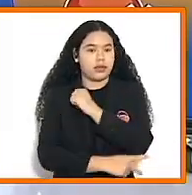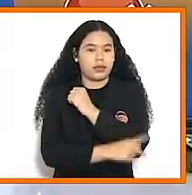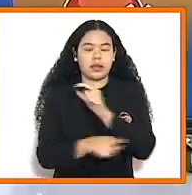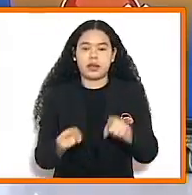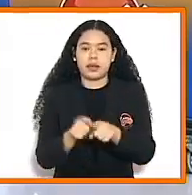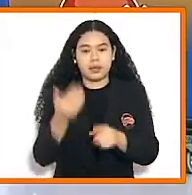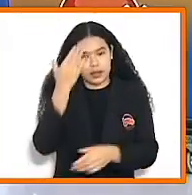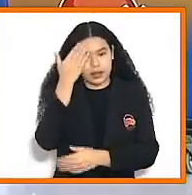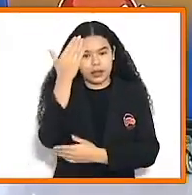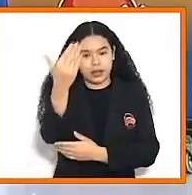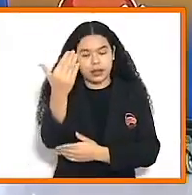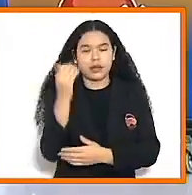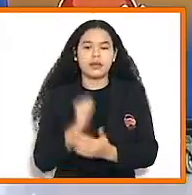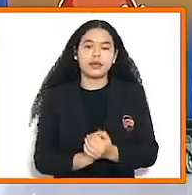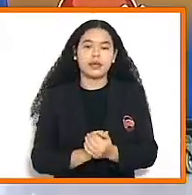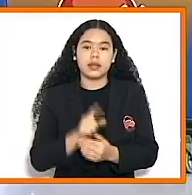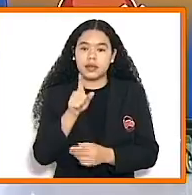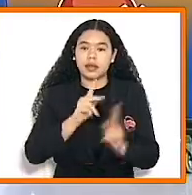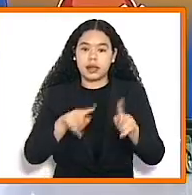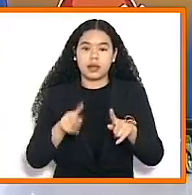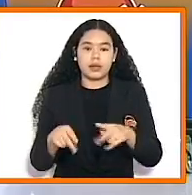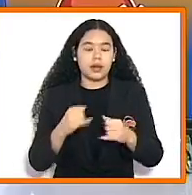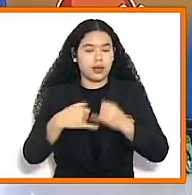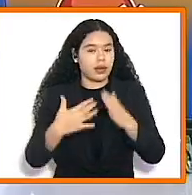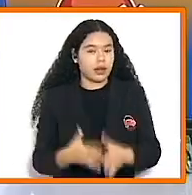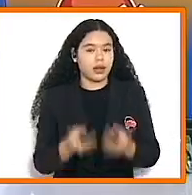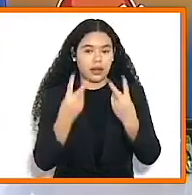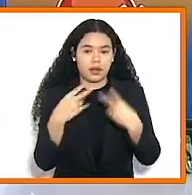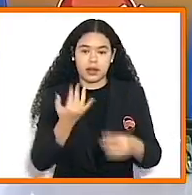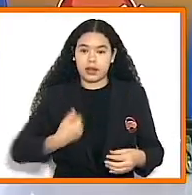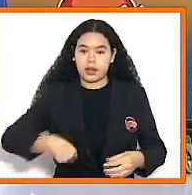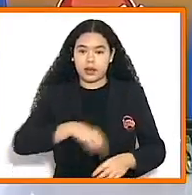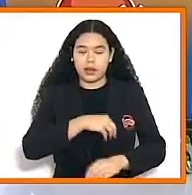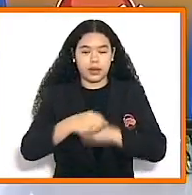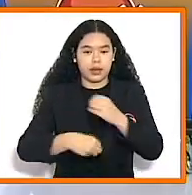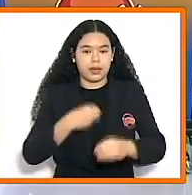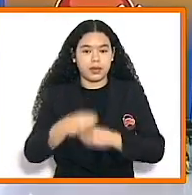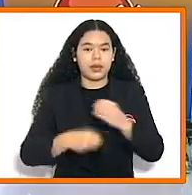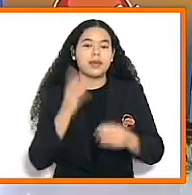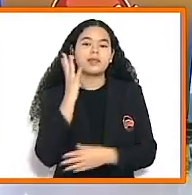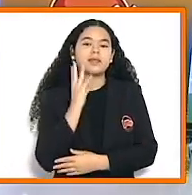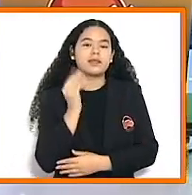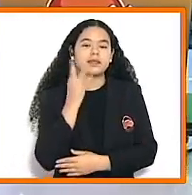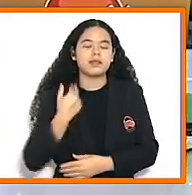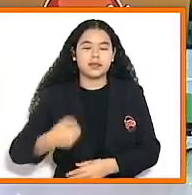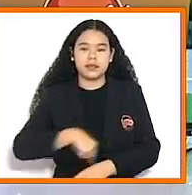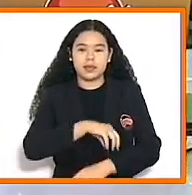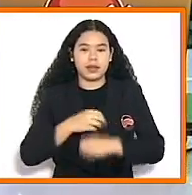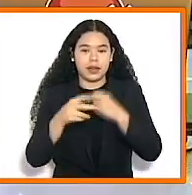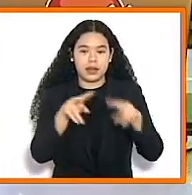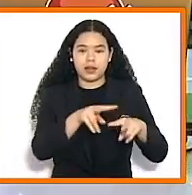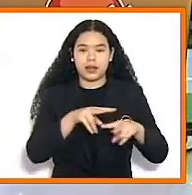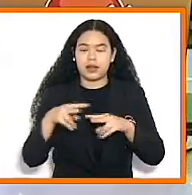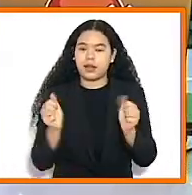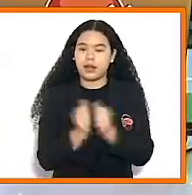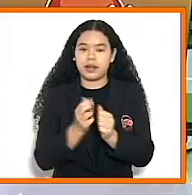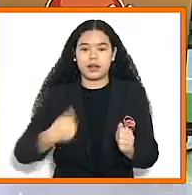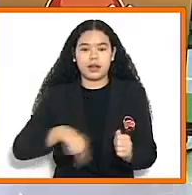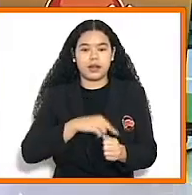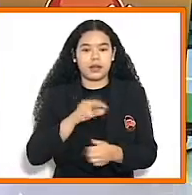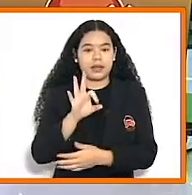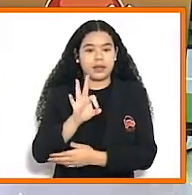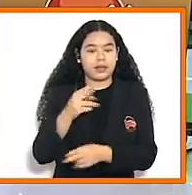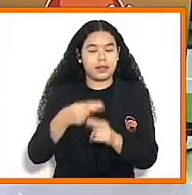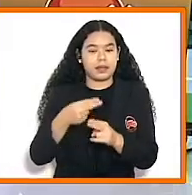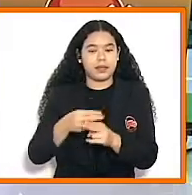enviar un cordial saludo a una de nuestras jugadoras que vino a presenciar y vivir esta experiencia de nuestro sorteo en vivo junto a nosotros. Fernanda,